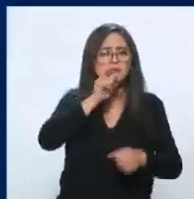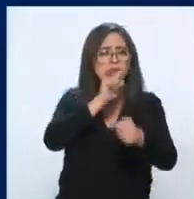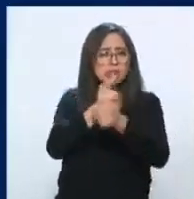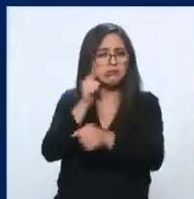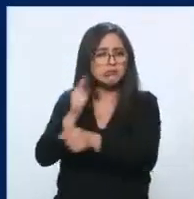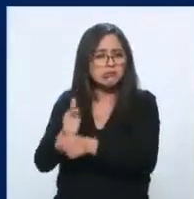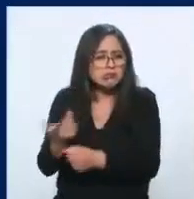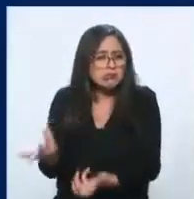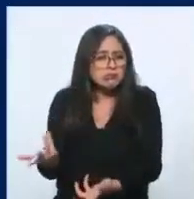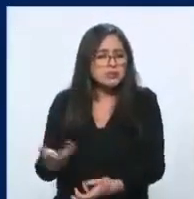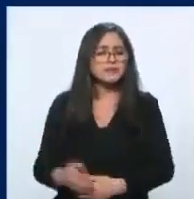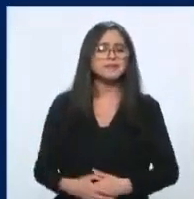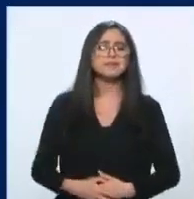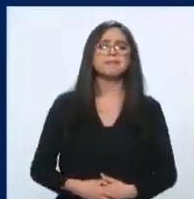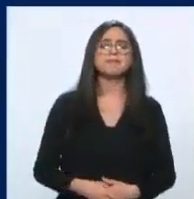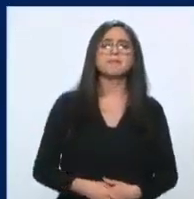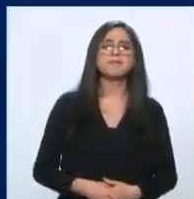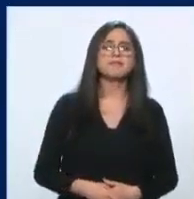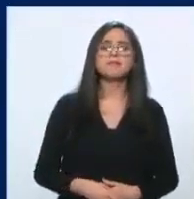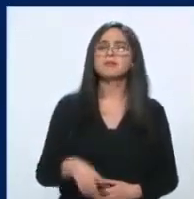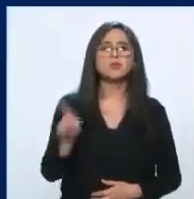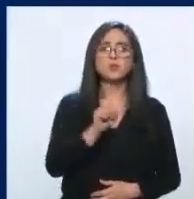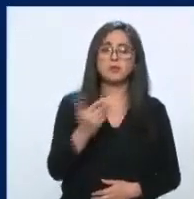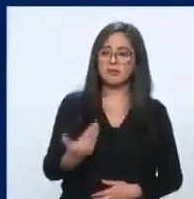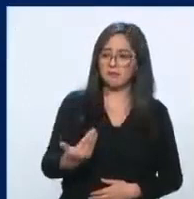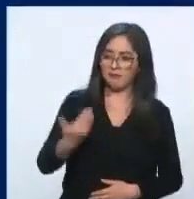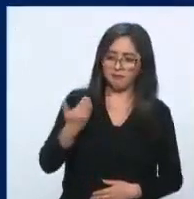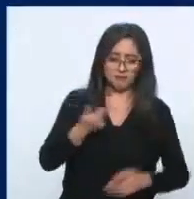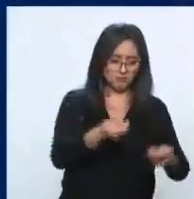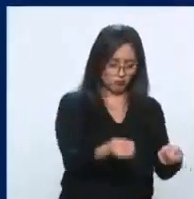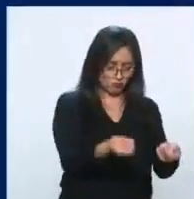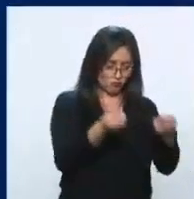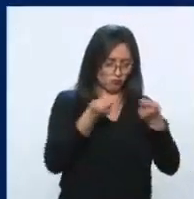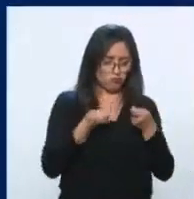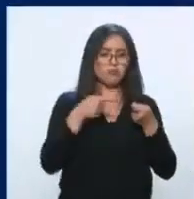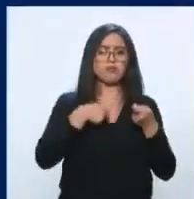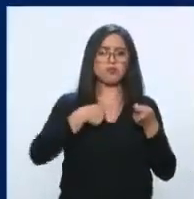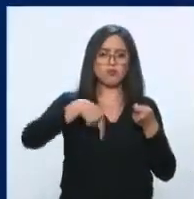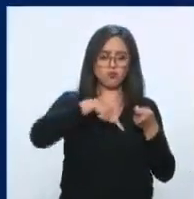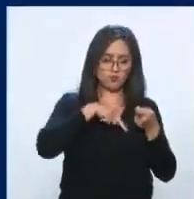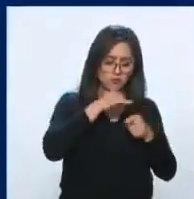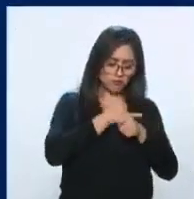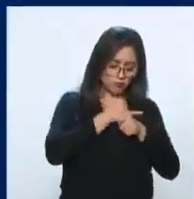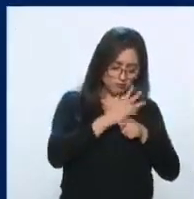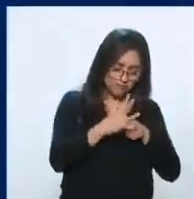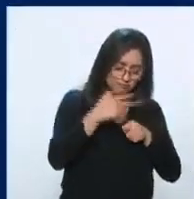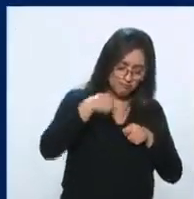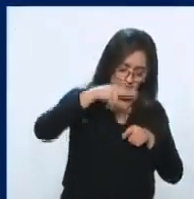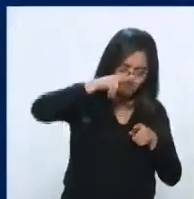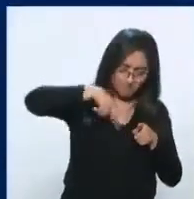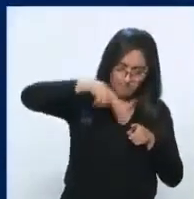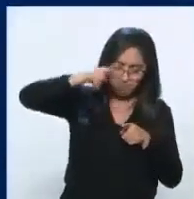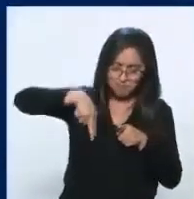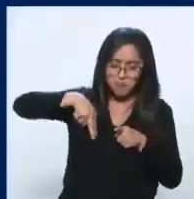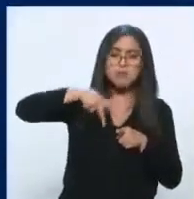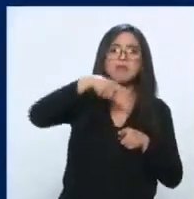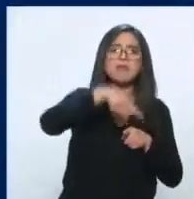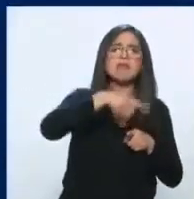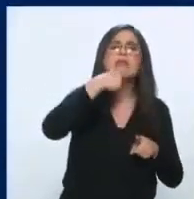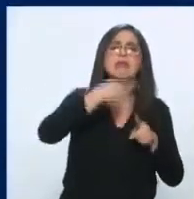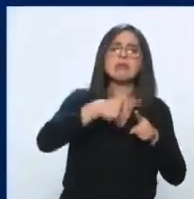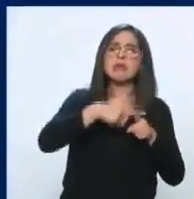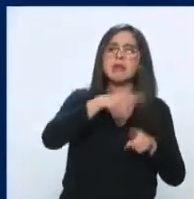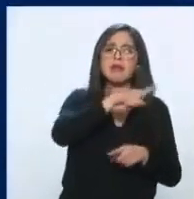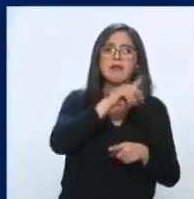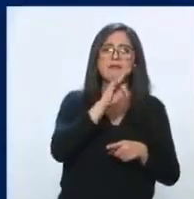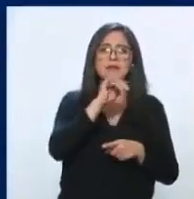Azul, la forma en que nosotros recibimos esta información que damos nosotros es, la fuente viene de las propias